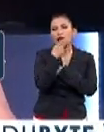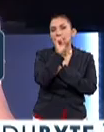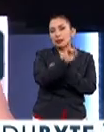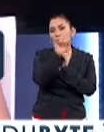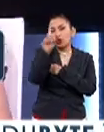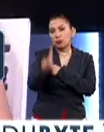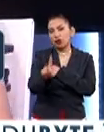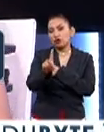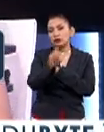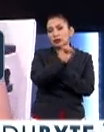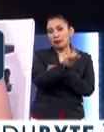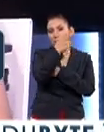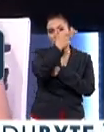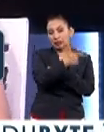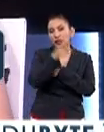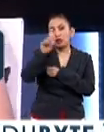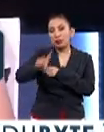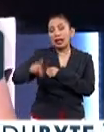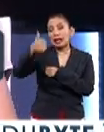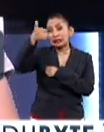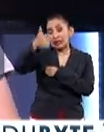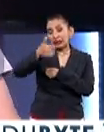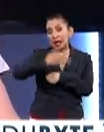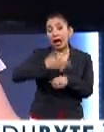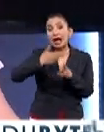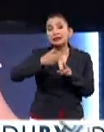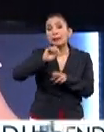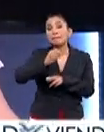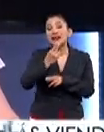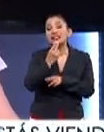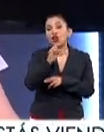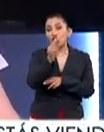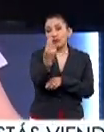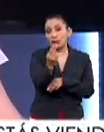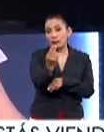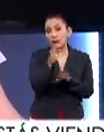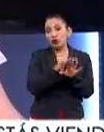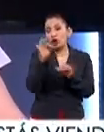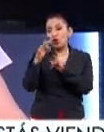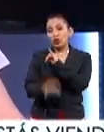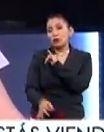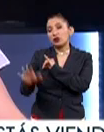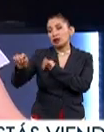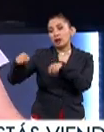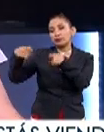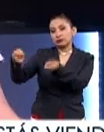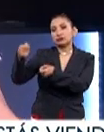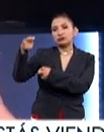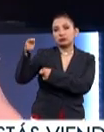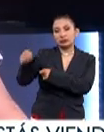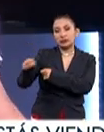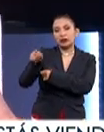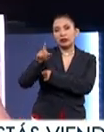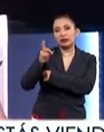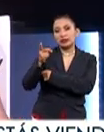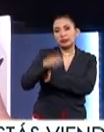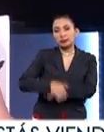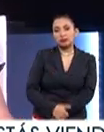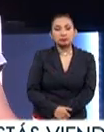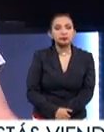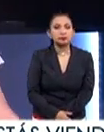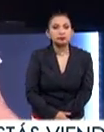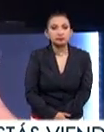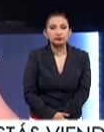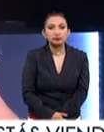sábados y domingos, los sábados a las 7 y los domingos a las 6 hasta el 25 de noviembre, porque ya el último fin ya le corresponde a diciembre.